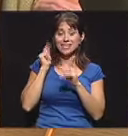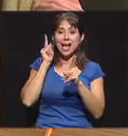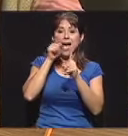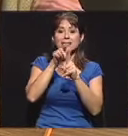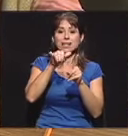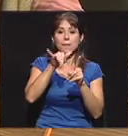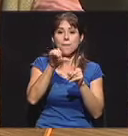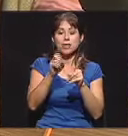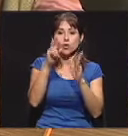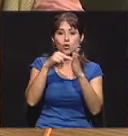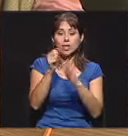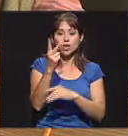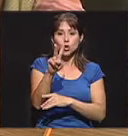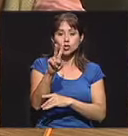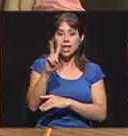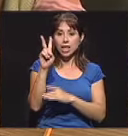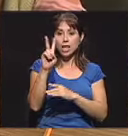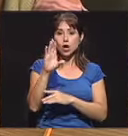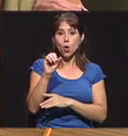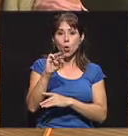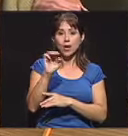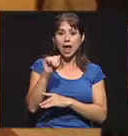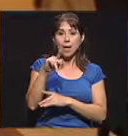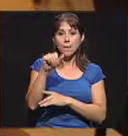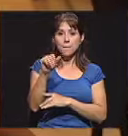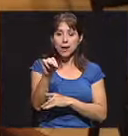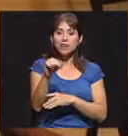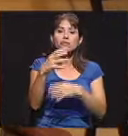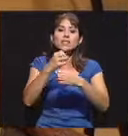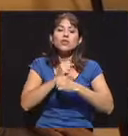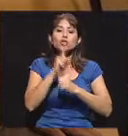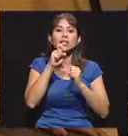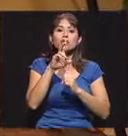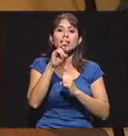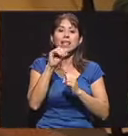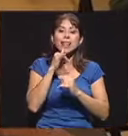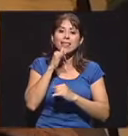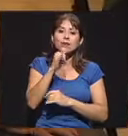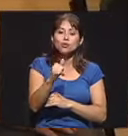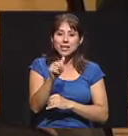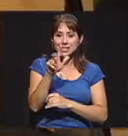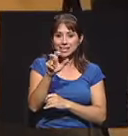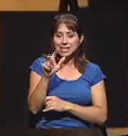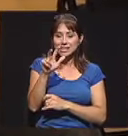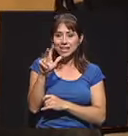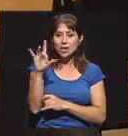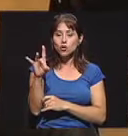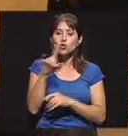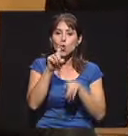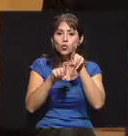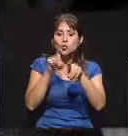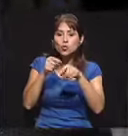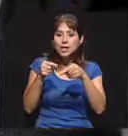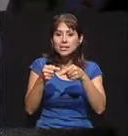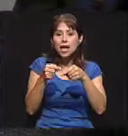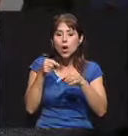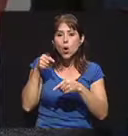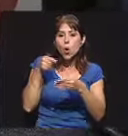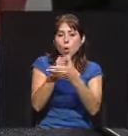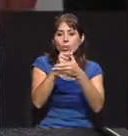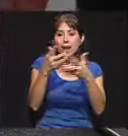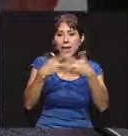2012, el CONAPAM recibió 170 denuncias y 338 consultas contra empresas autobuseras. La